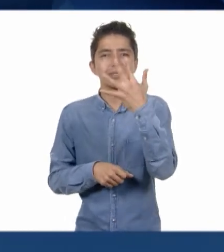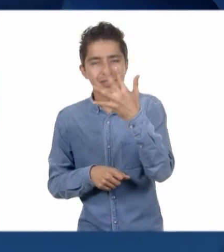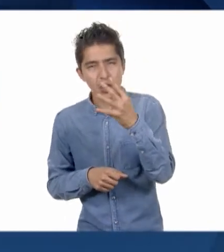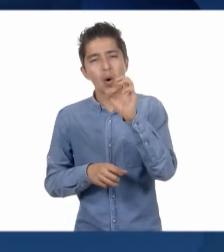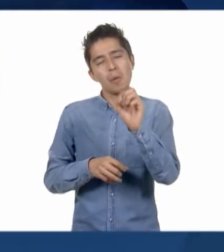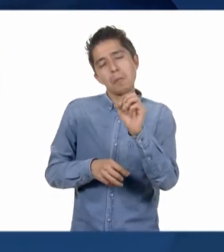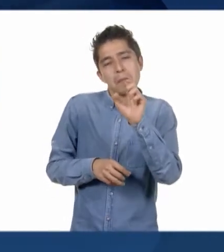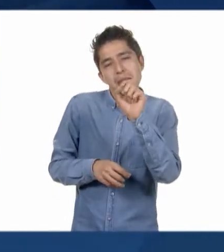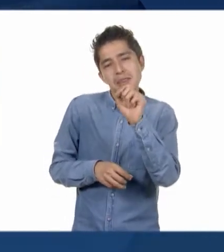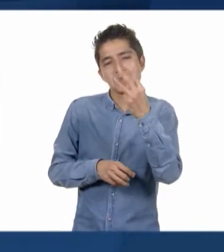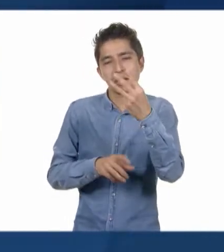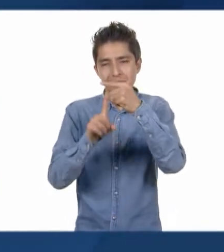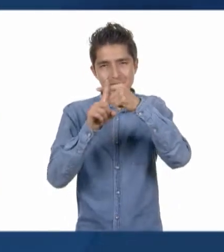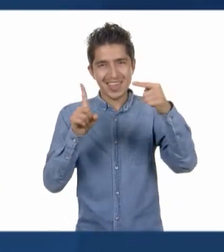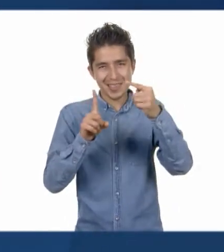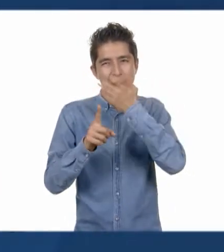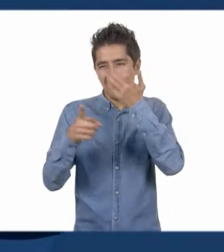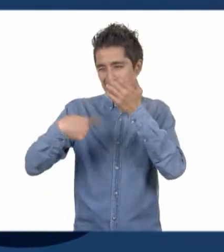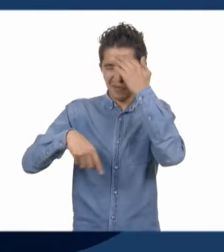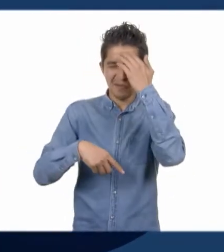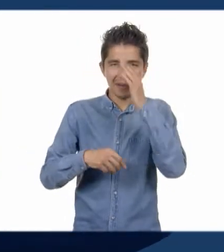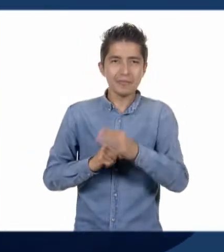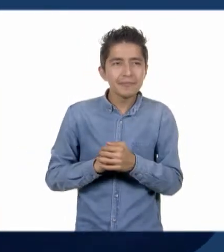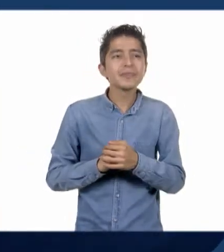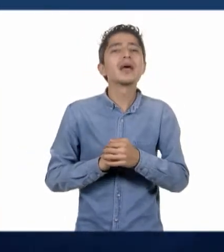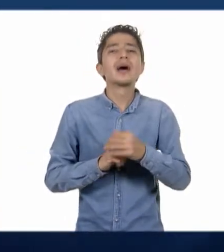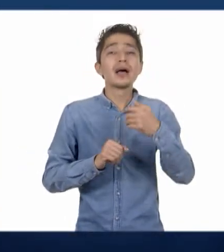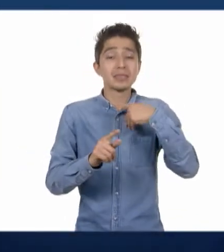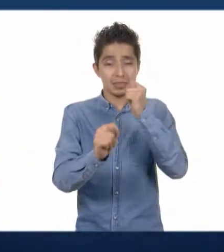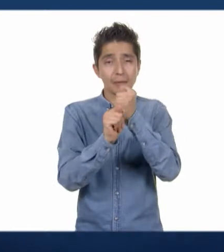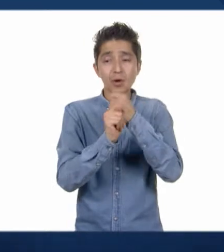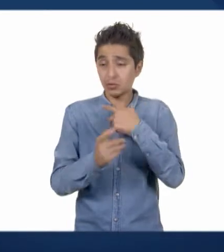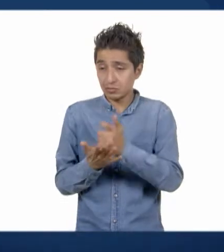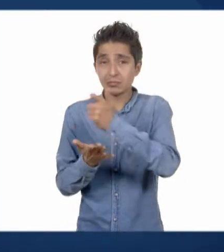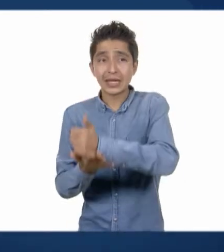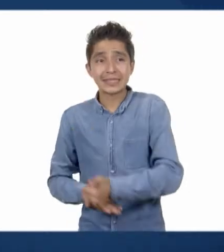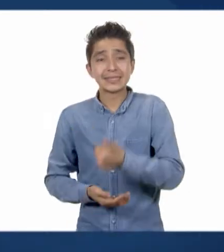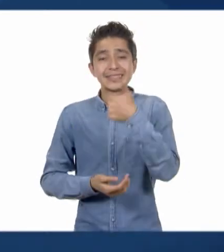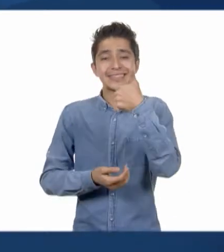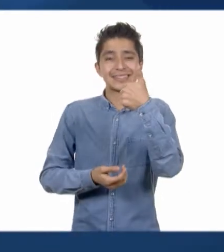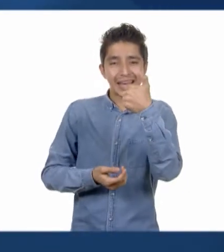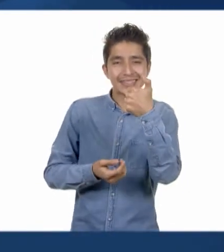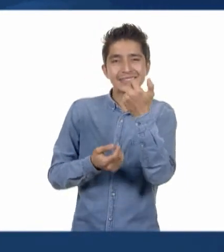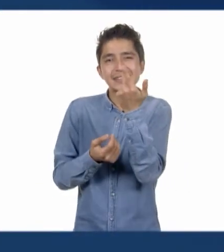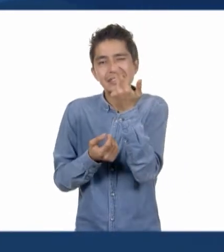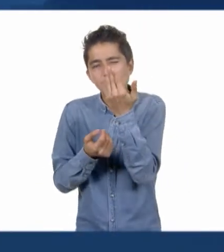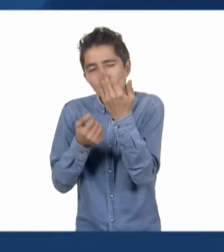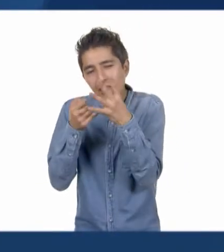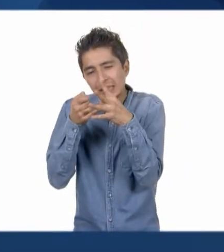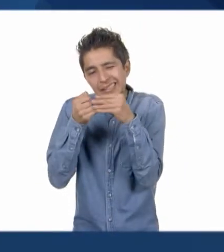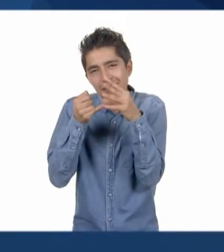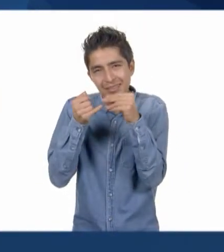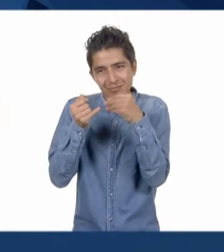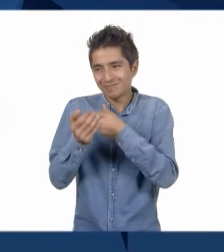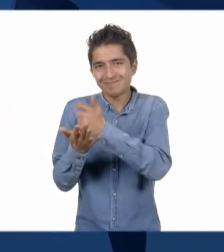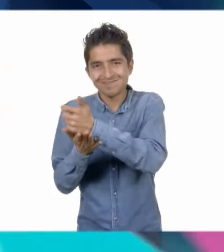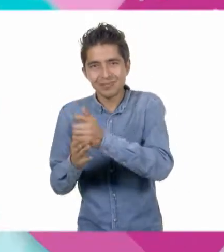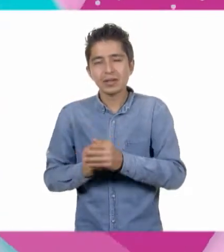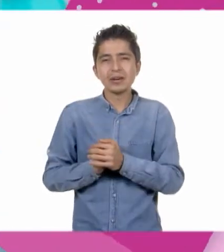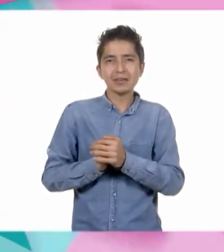decimos comúnmente. Y el transporte que utilizo me cobra 6 pesos con 50 centavos. Como pudimos